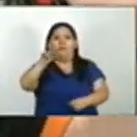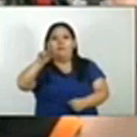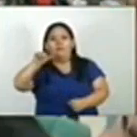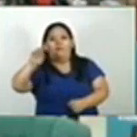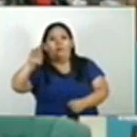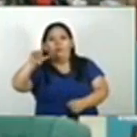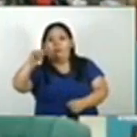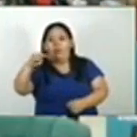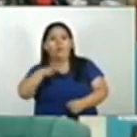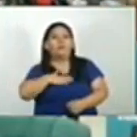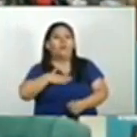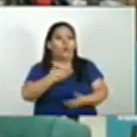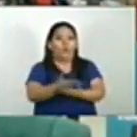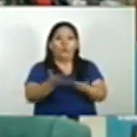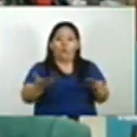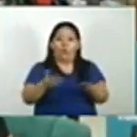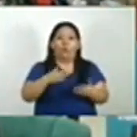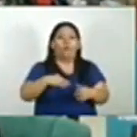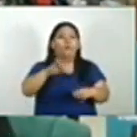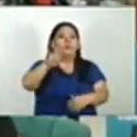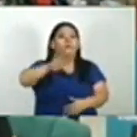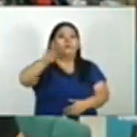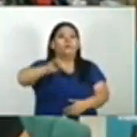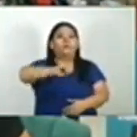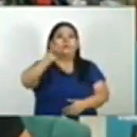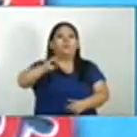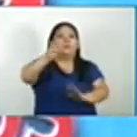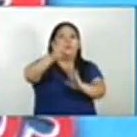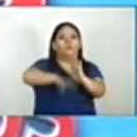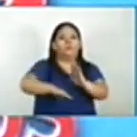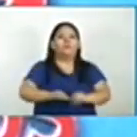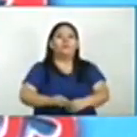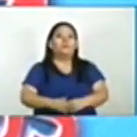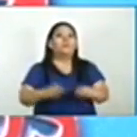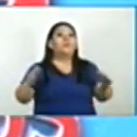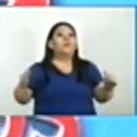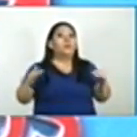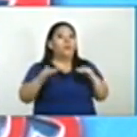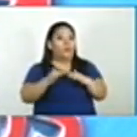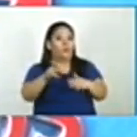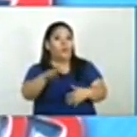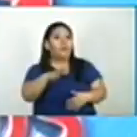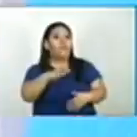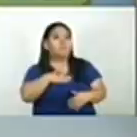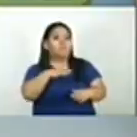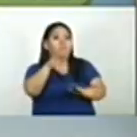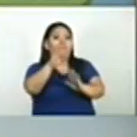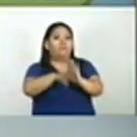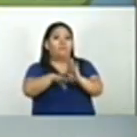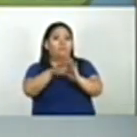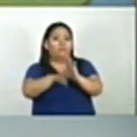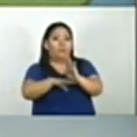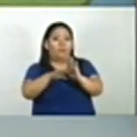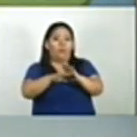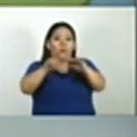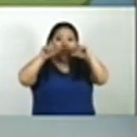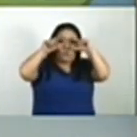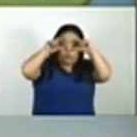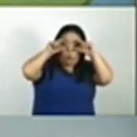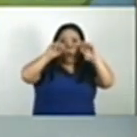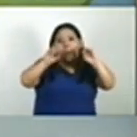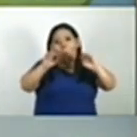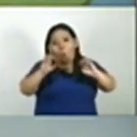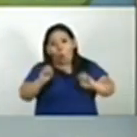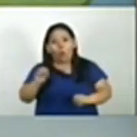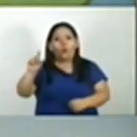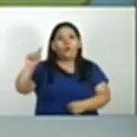todo lo que tenemos dentro de nuestra casa va a tener hasta un 40% de descuento. Además, contarán con descuentos en sus ópticas y el beneficio